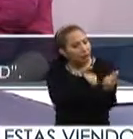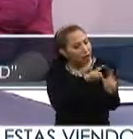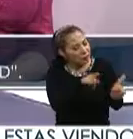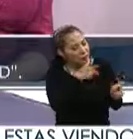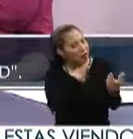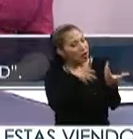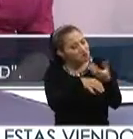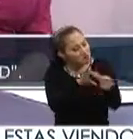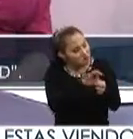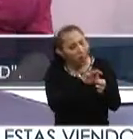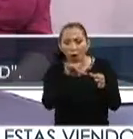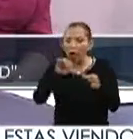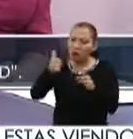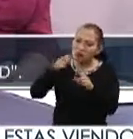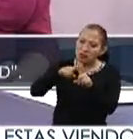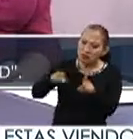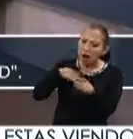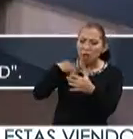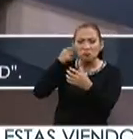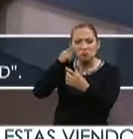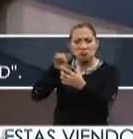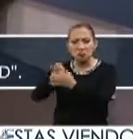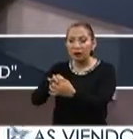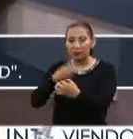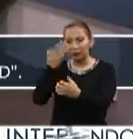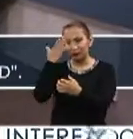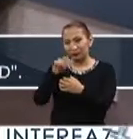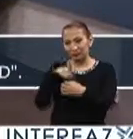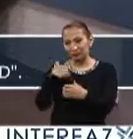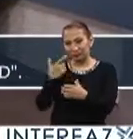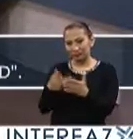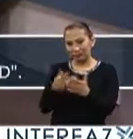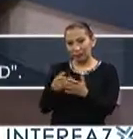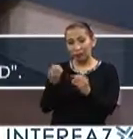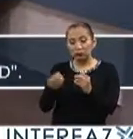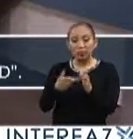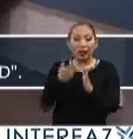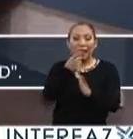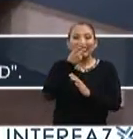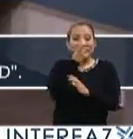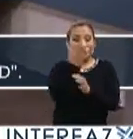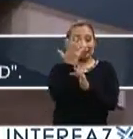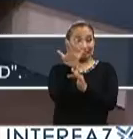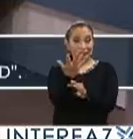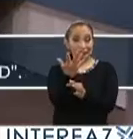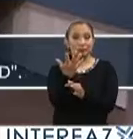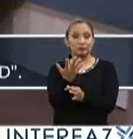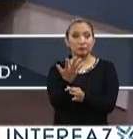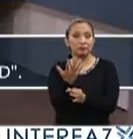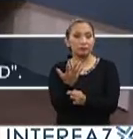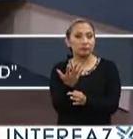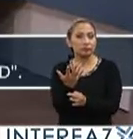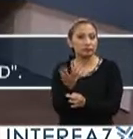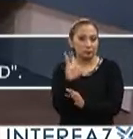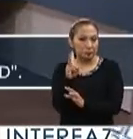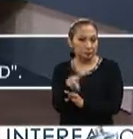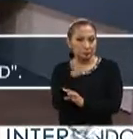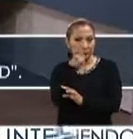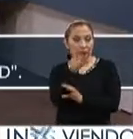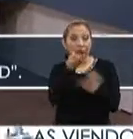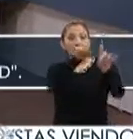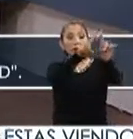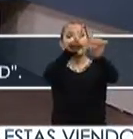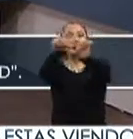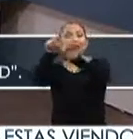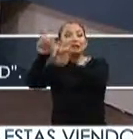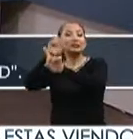mucho más horizontales. Sí, y porque respetuosas. muchas veces, ya es algo que creo que vale la pena aclarar, mucho se habla, y creo que es correcto, de la